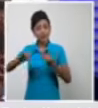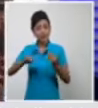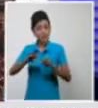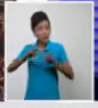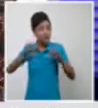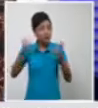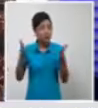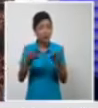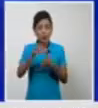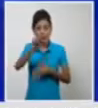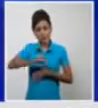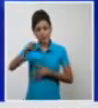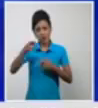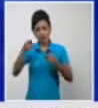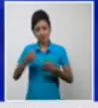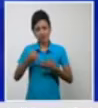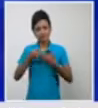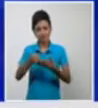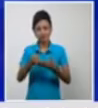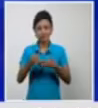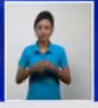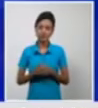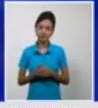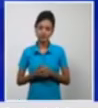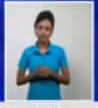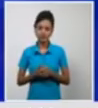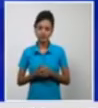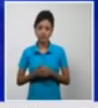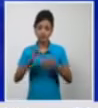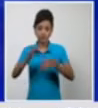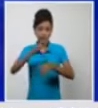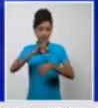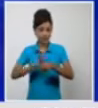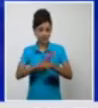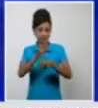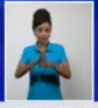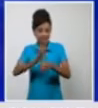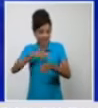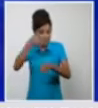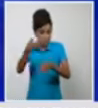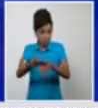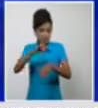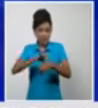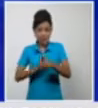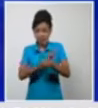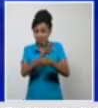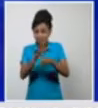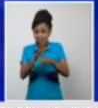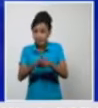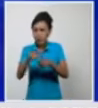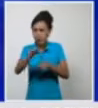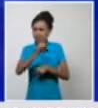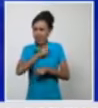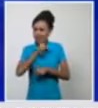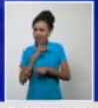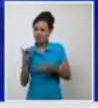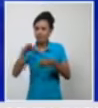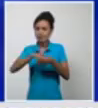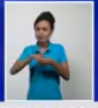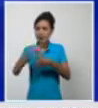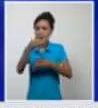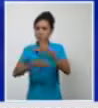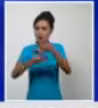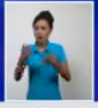a todos. Durante la pandemia y después de la pandemia, ¿han pensado también en incorporarse a este proceso de recuperación? Ya